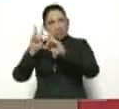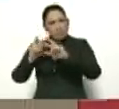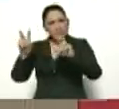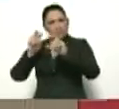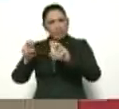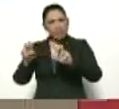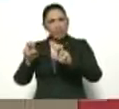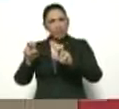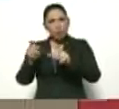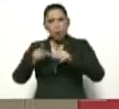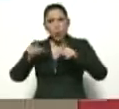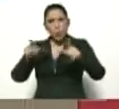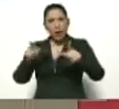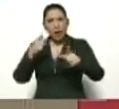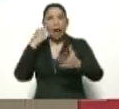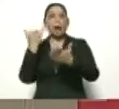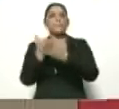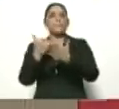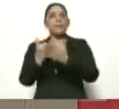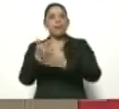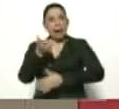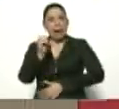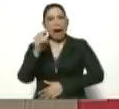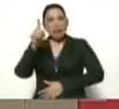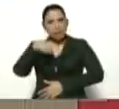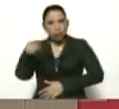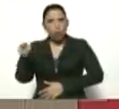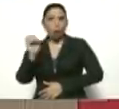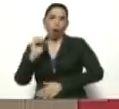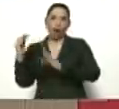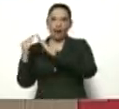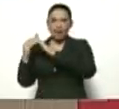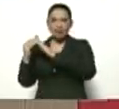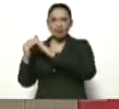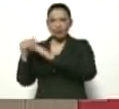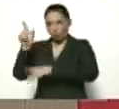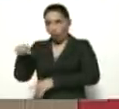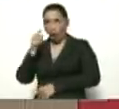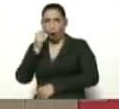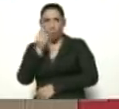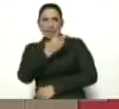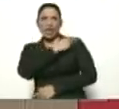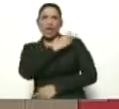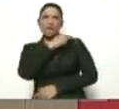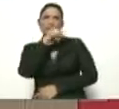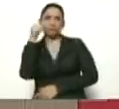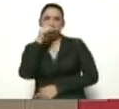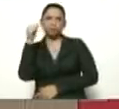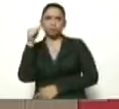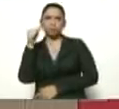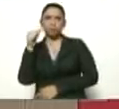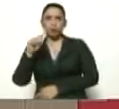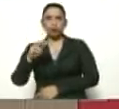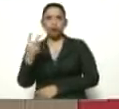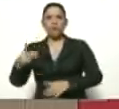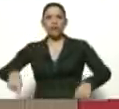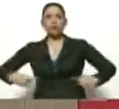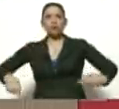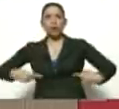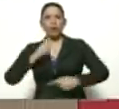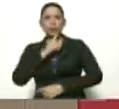coordenadas que acaba de dar si no corresponde a la hacienda de este narcotraficante criminal y homicida doble rueda